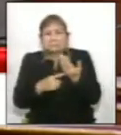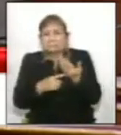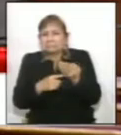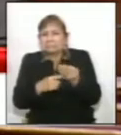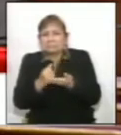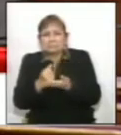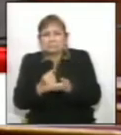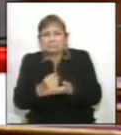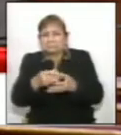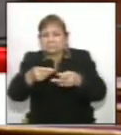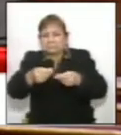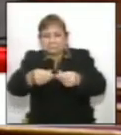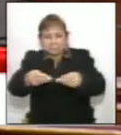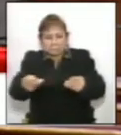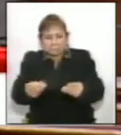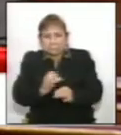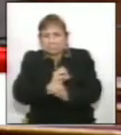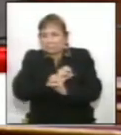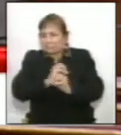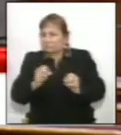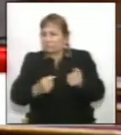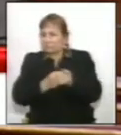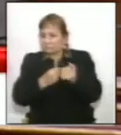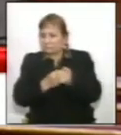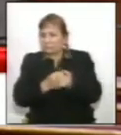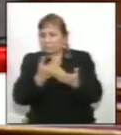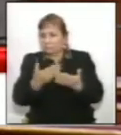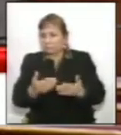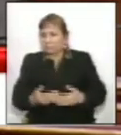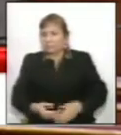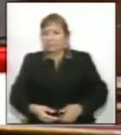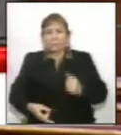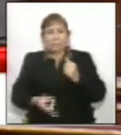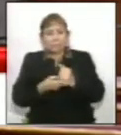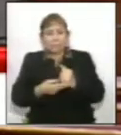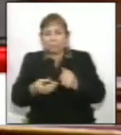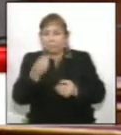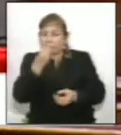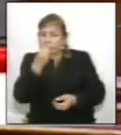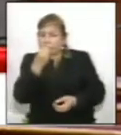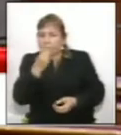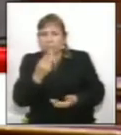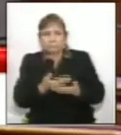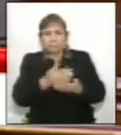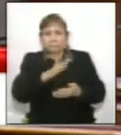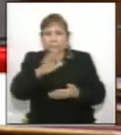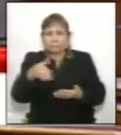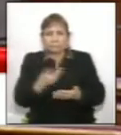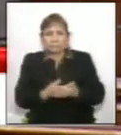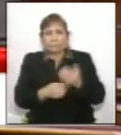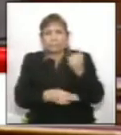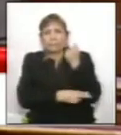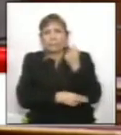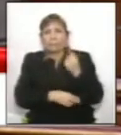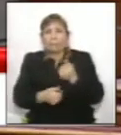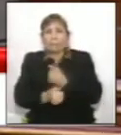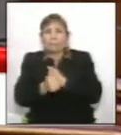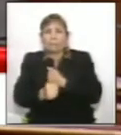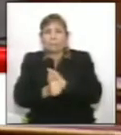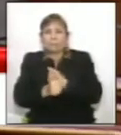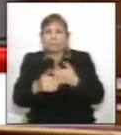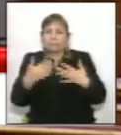sin fertilizantes y sin el apoyo del Estado, la seguridad alimentaria a nivel nacional corre el riesgo de verse